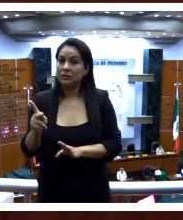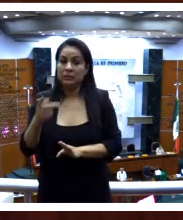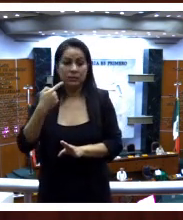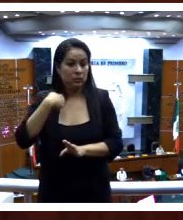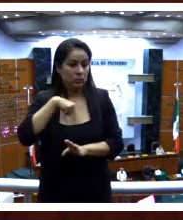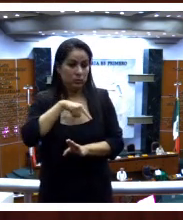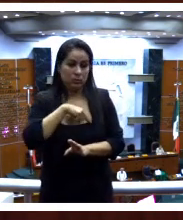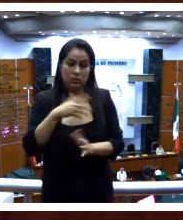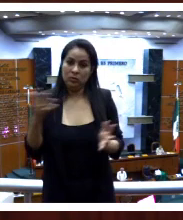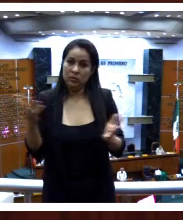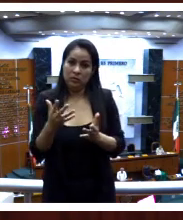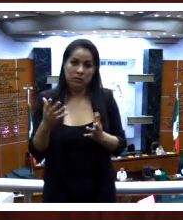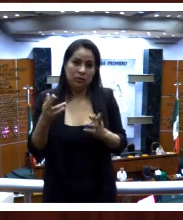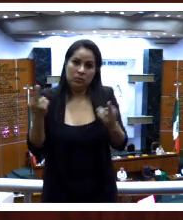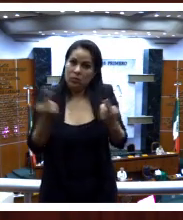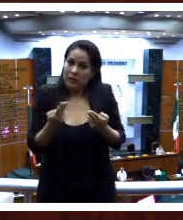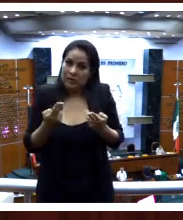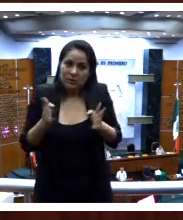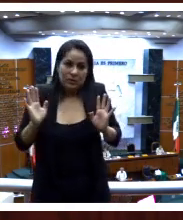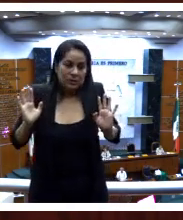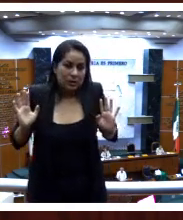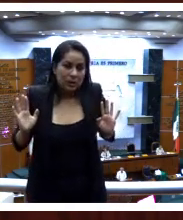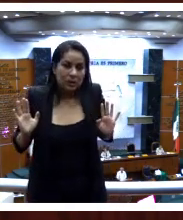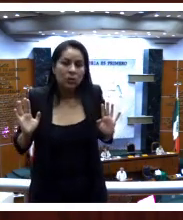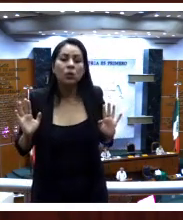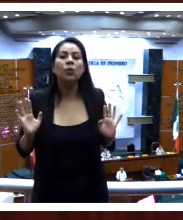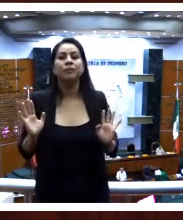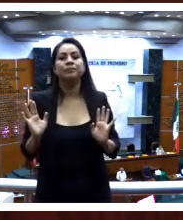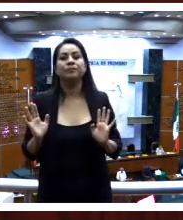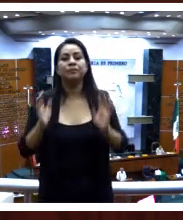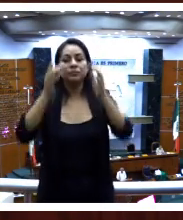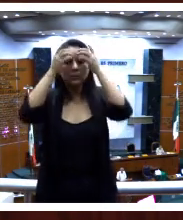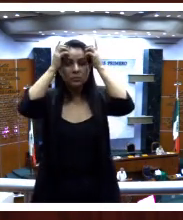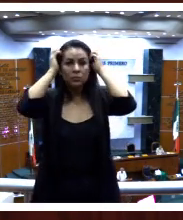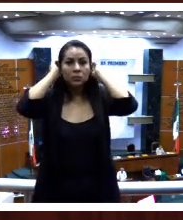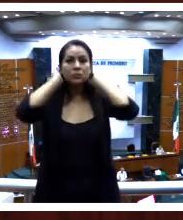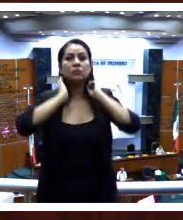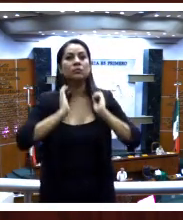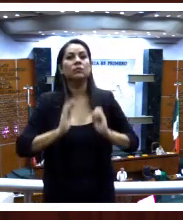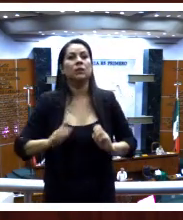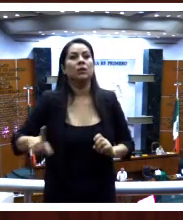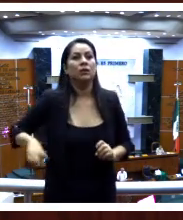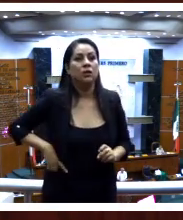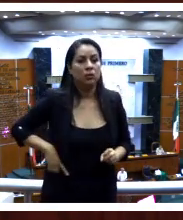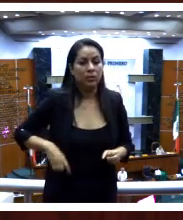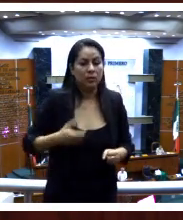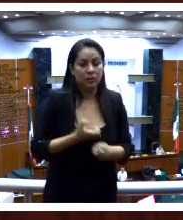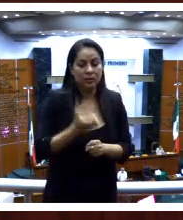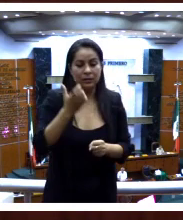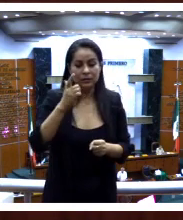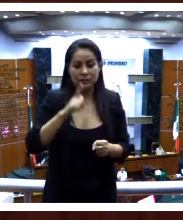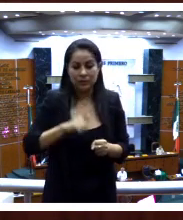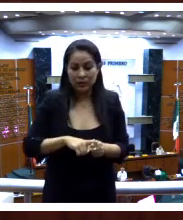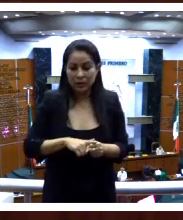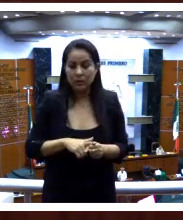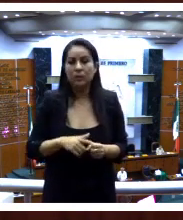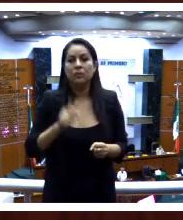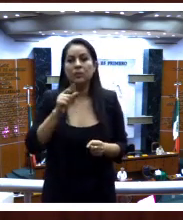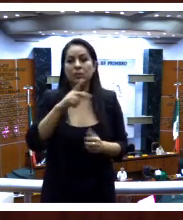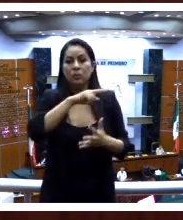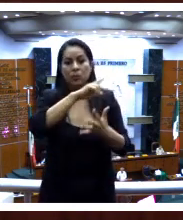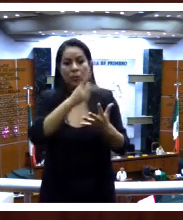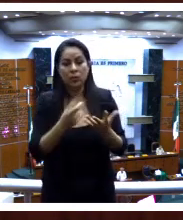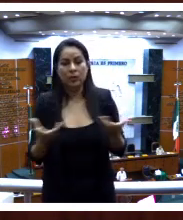nosotros hacemos lo que nos corresponde. Hay por parte del gobierno del Estado, de la gobernadora, un